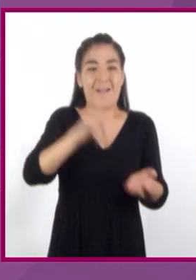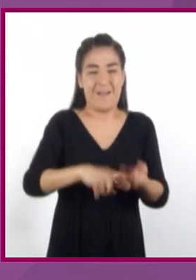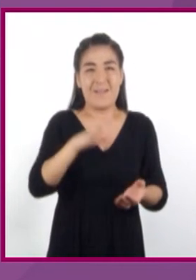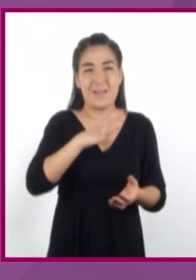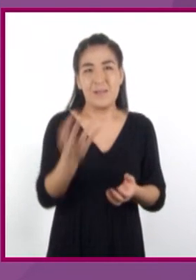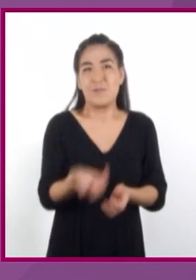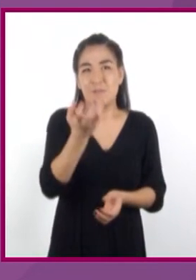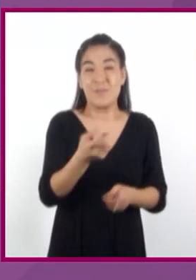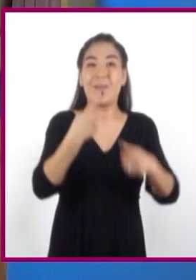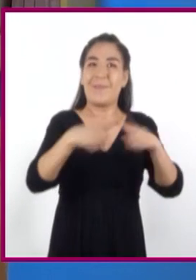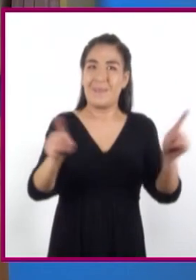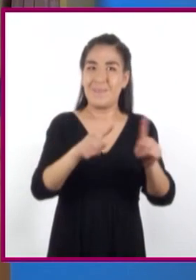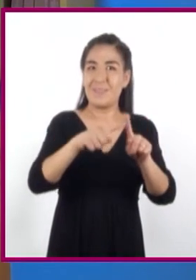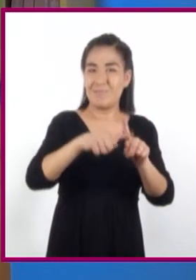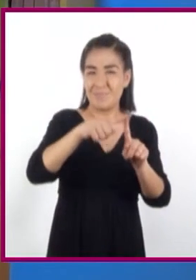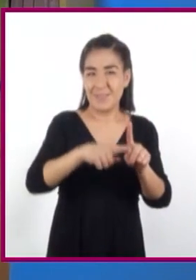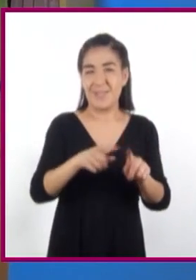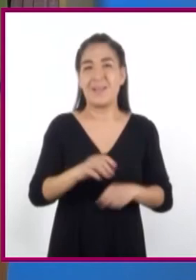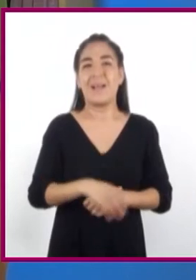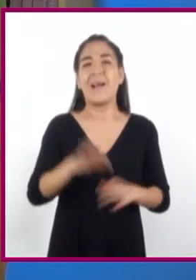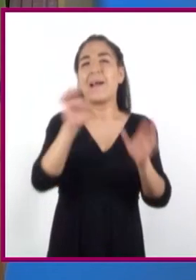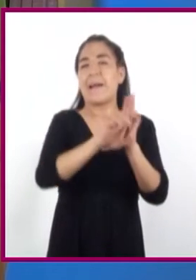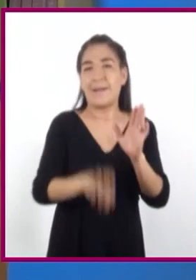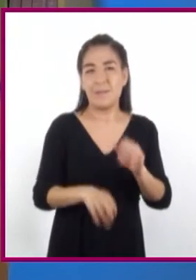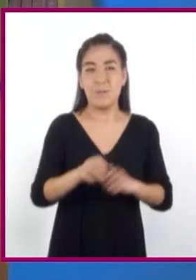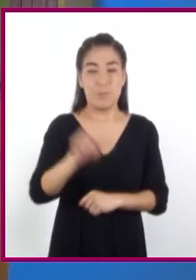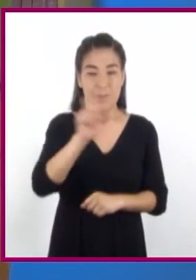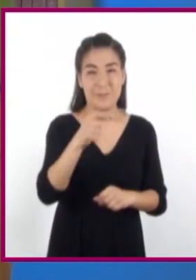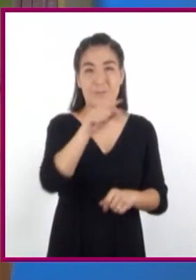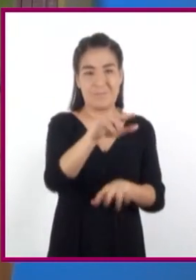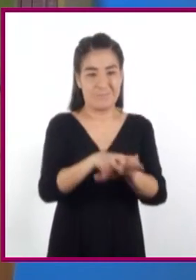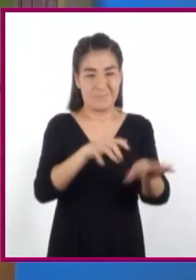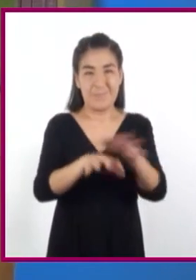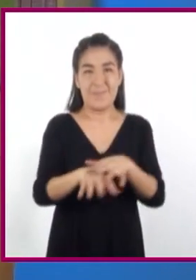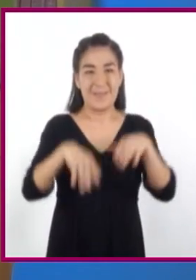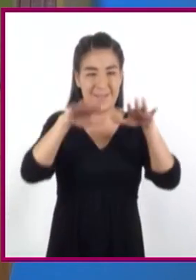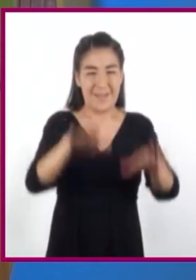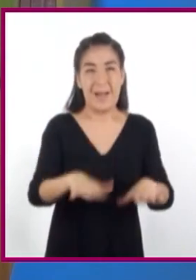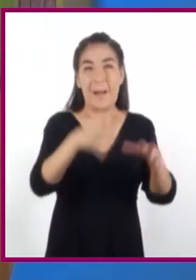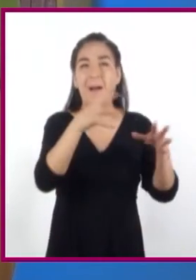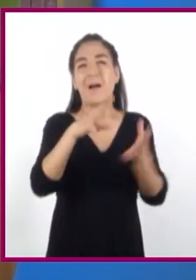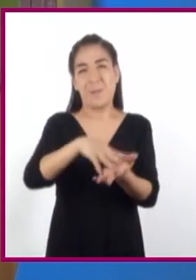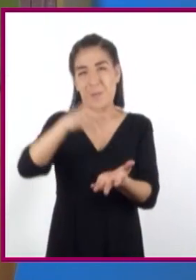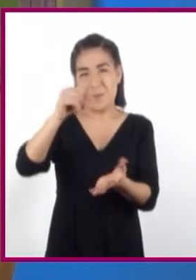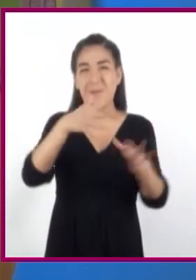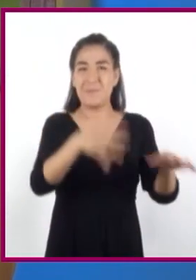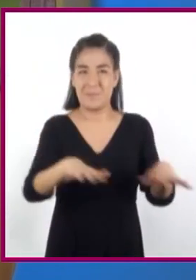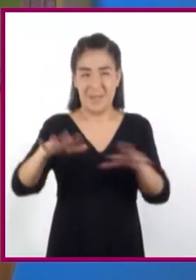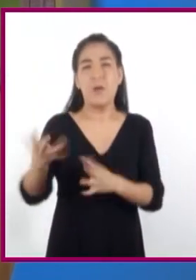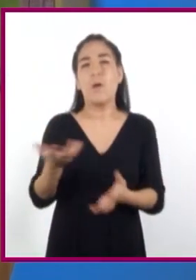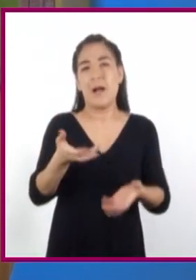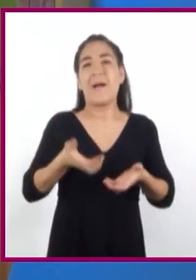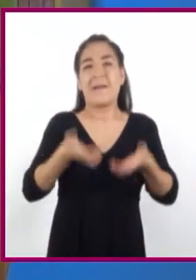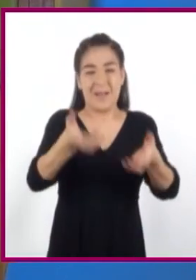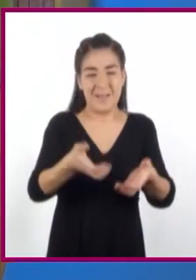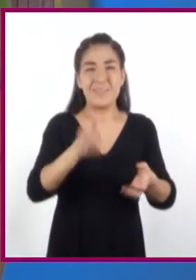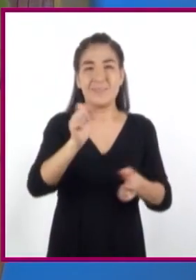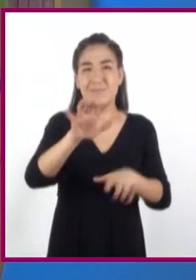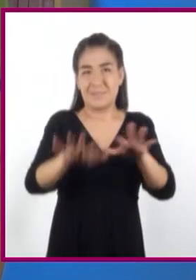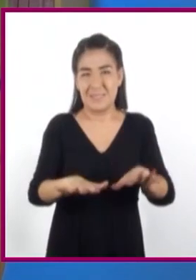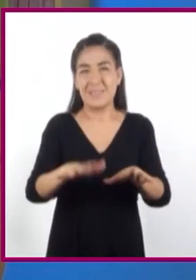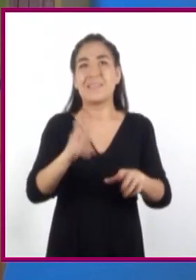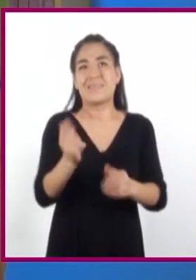diferente temperatura. Por ejemplo, cuando pisas descalzo la arena de la playa o el asfalto de la calle durante el